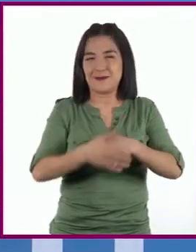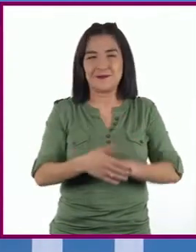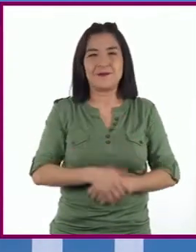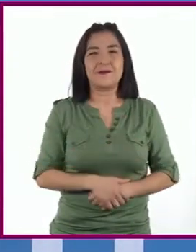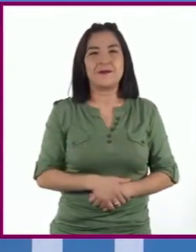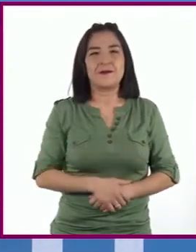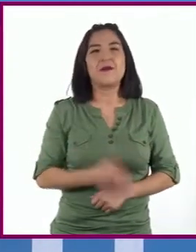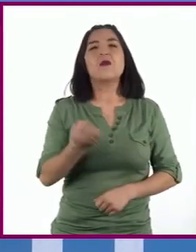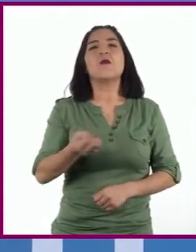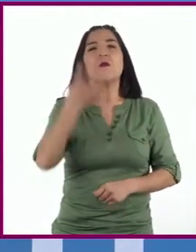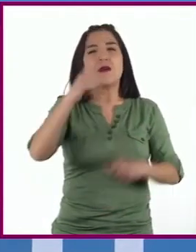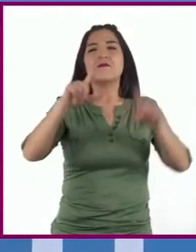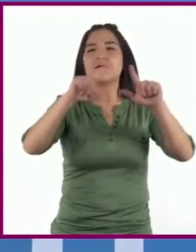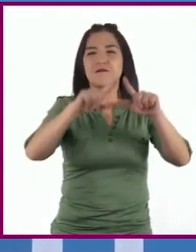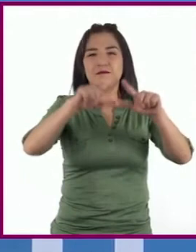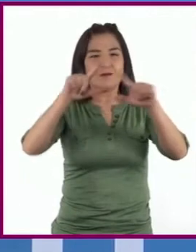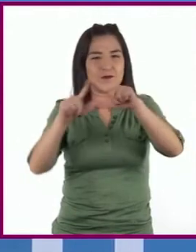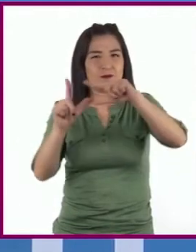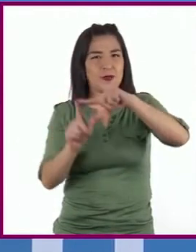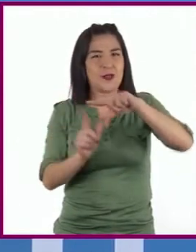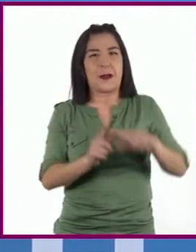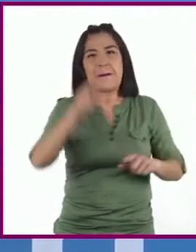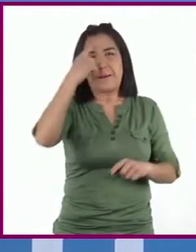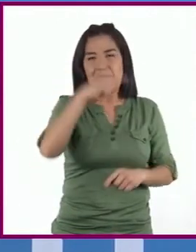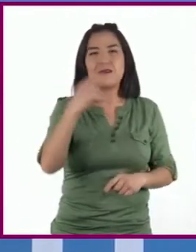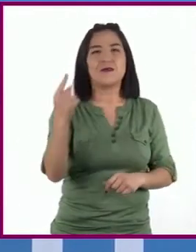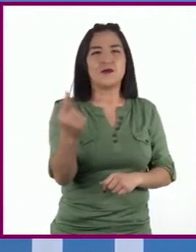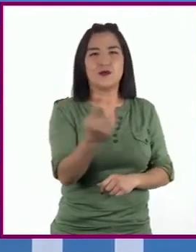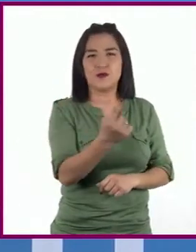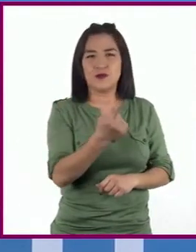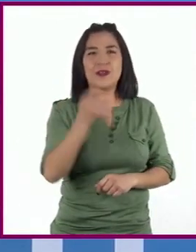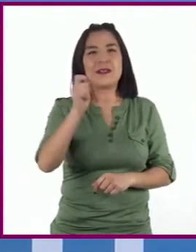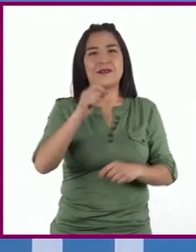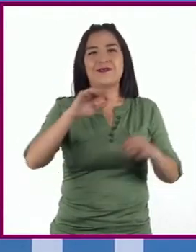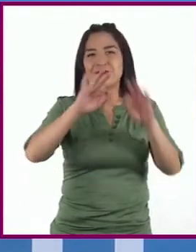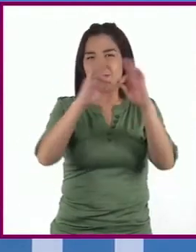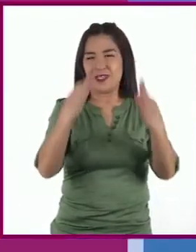¿Cuántos triángulos equiláteros tendría que rotar alrededor de la figura?